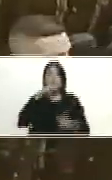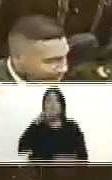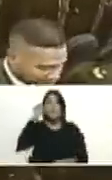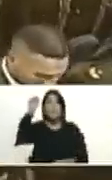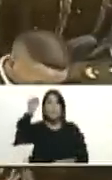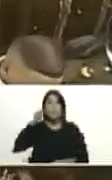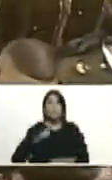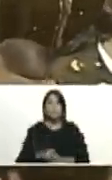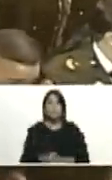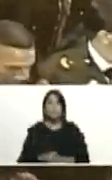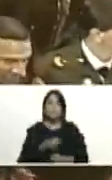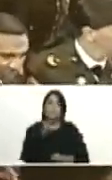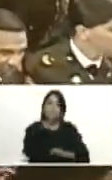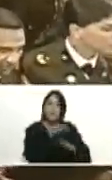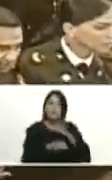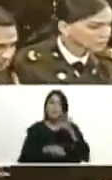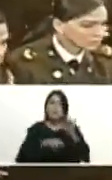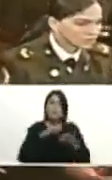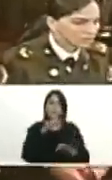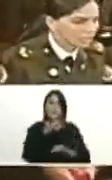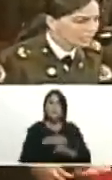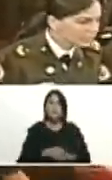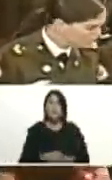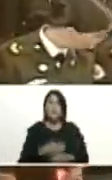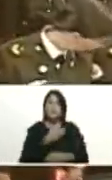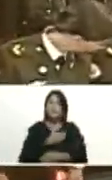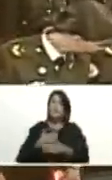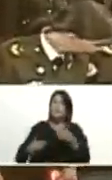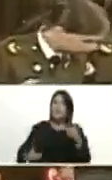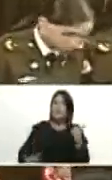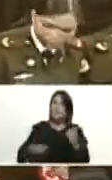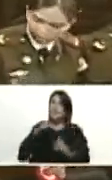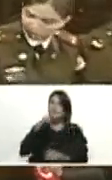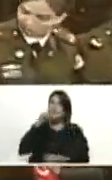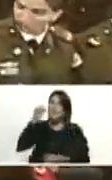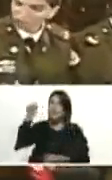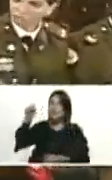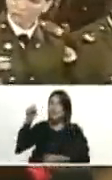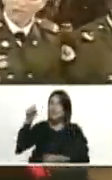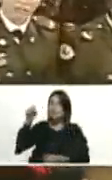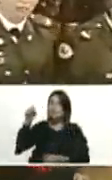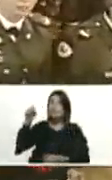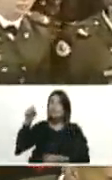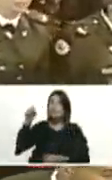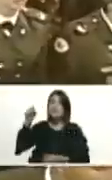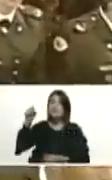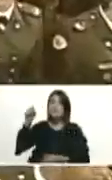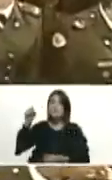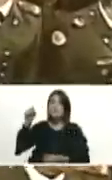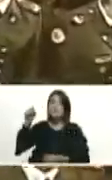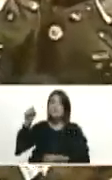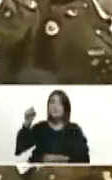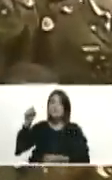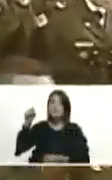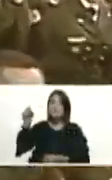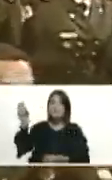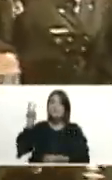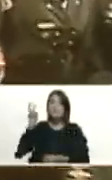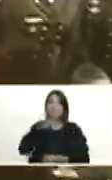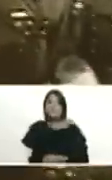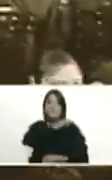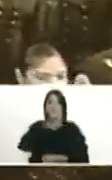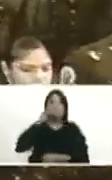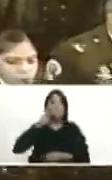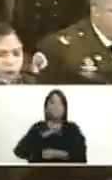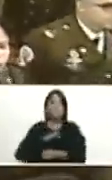Moros, resaltaba... Nicolás Maduro Moros, presidente constitucional de la República Bolivariana de Venezuela. Comandante en jefe